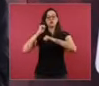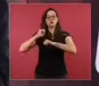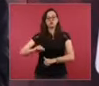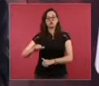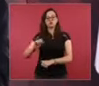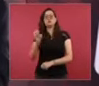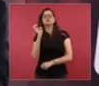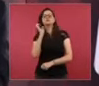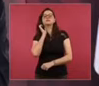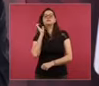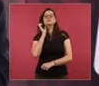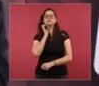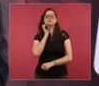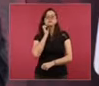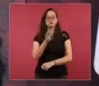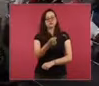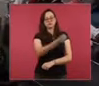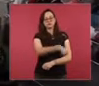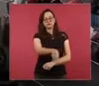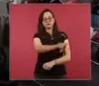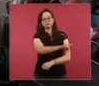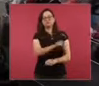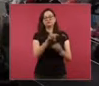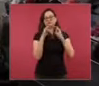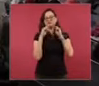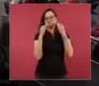porque ellos mandaban